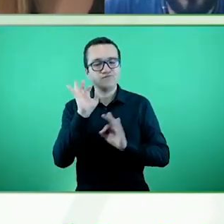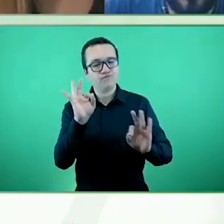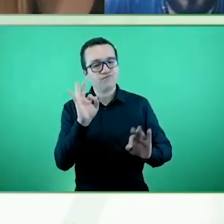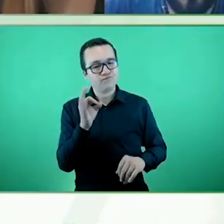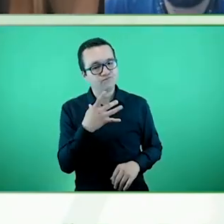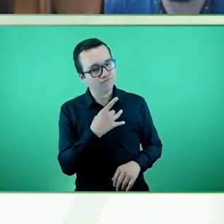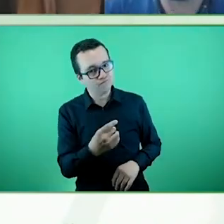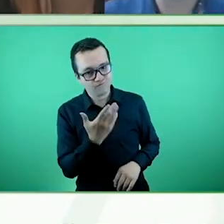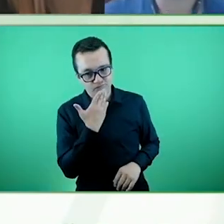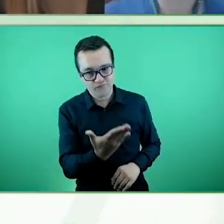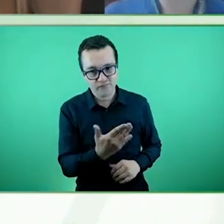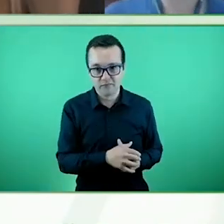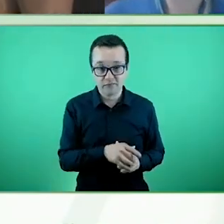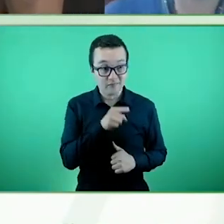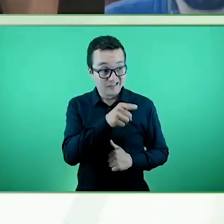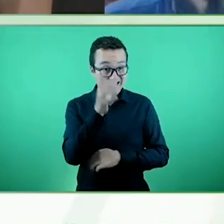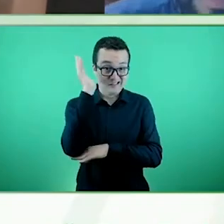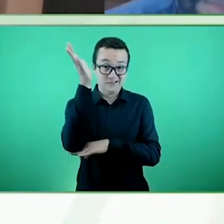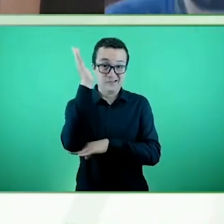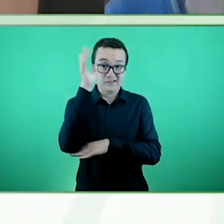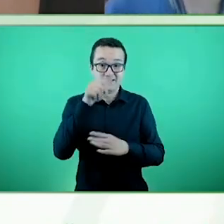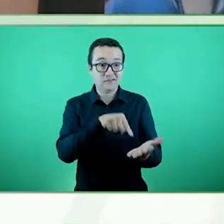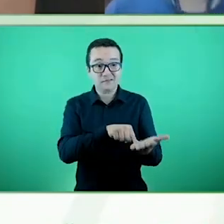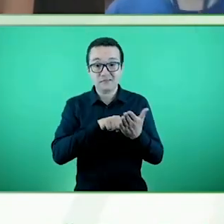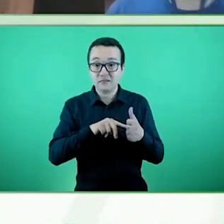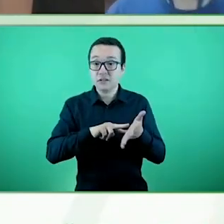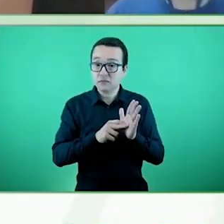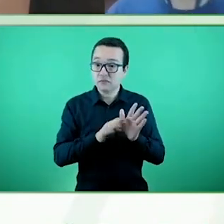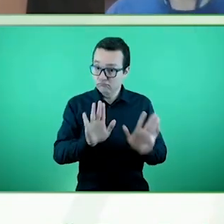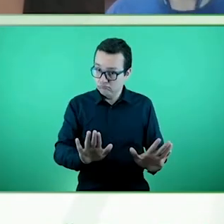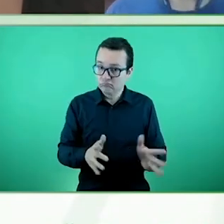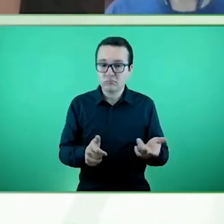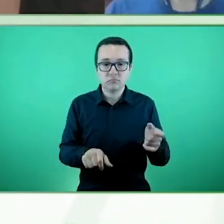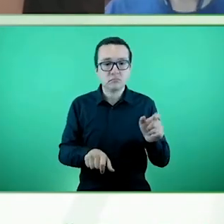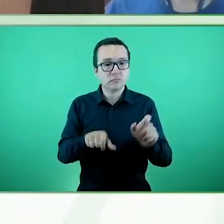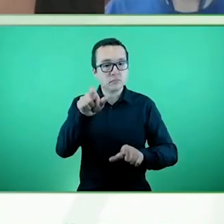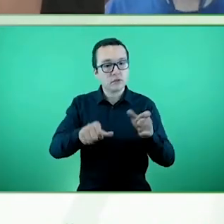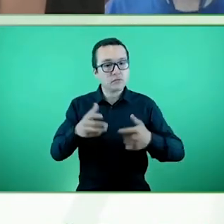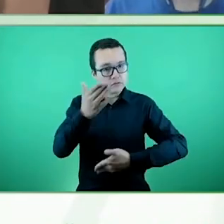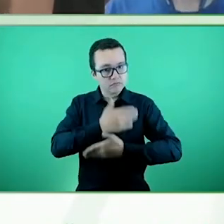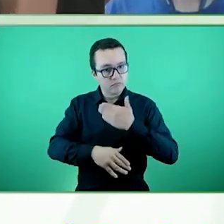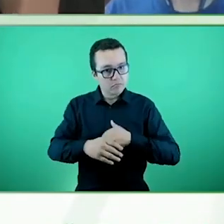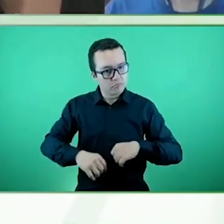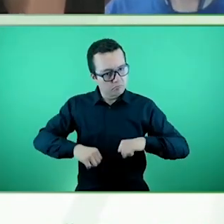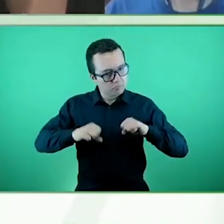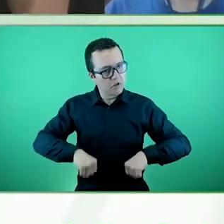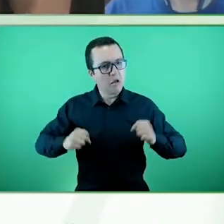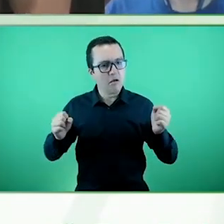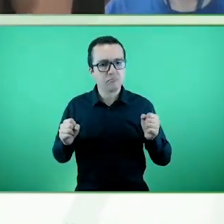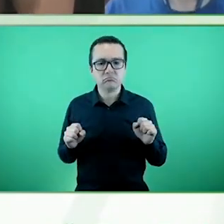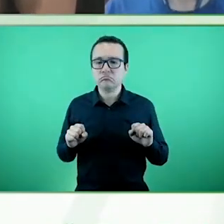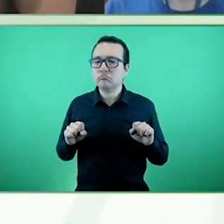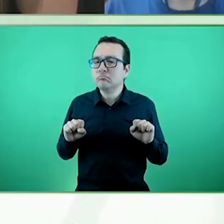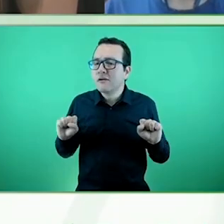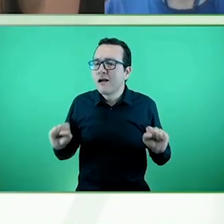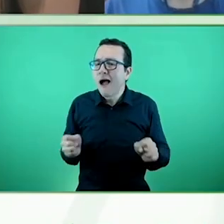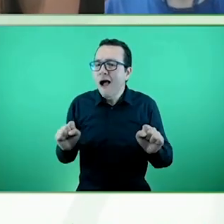demuestra que las personas con discapacidad también pueden realizar actividades concretas para también